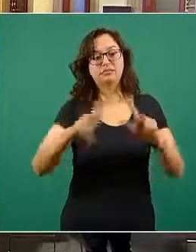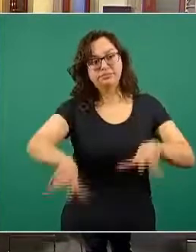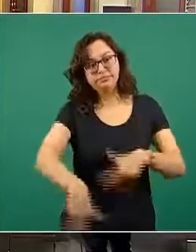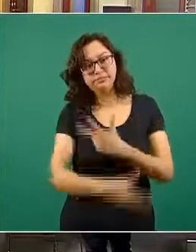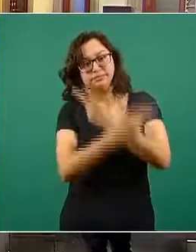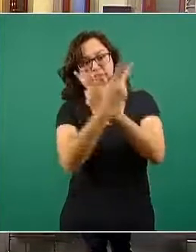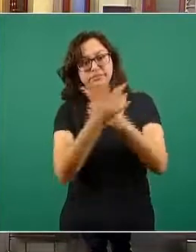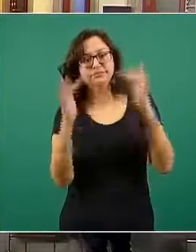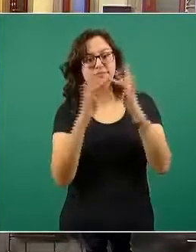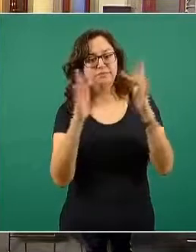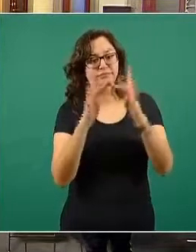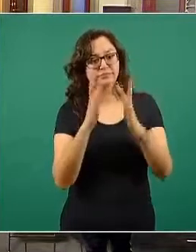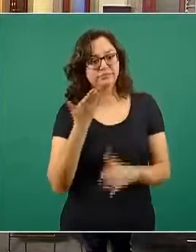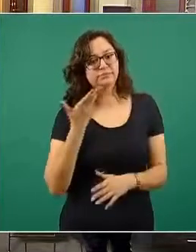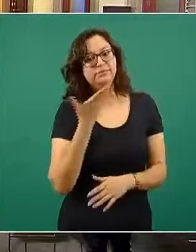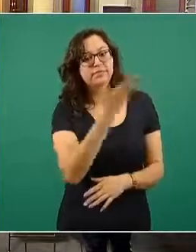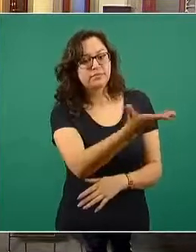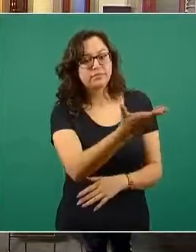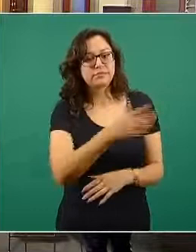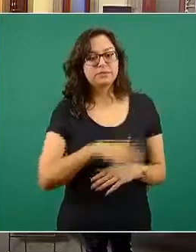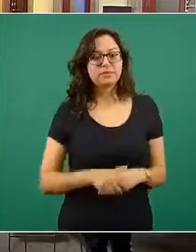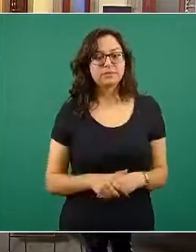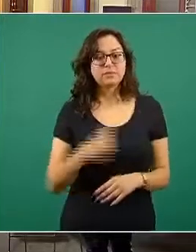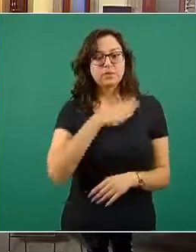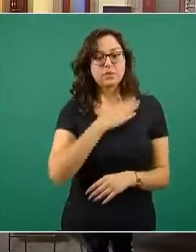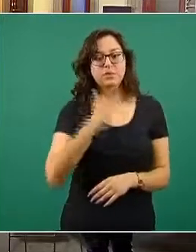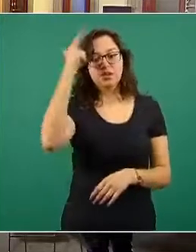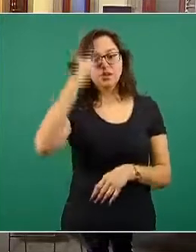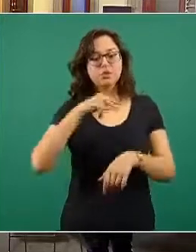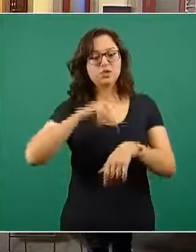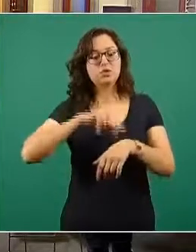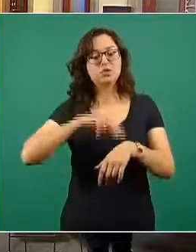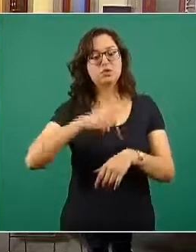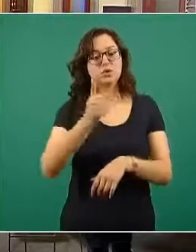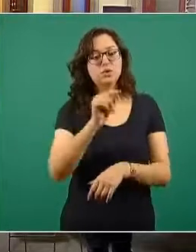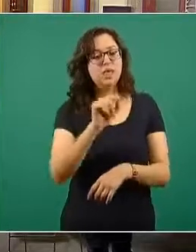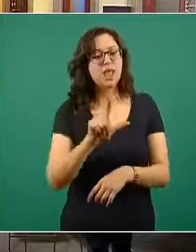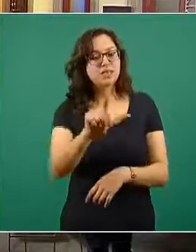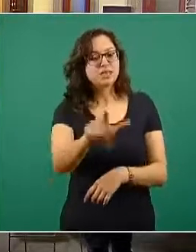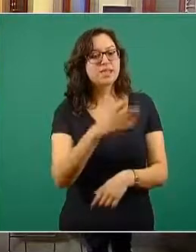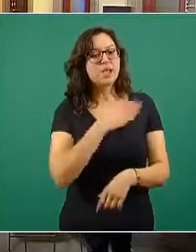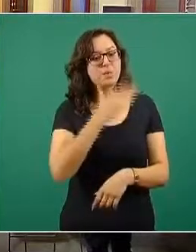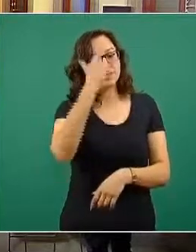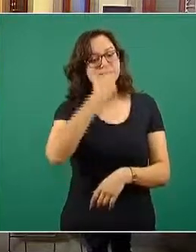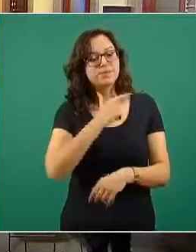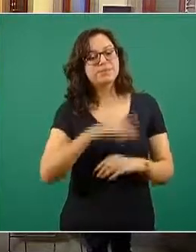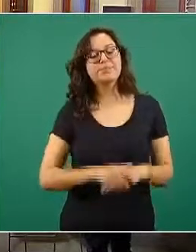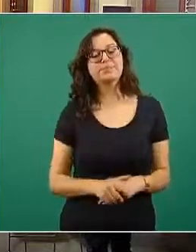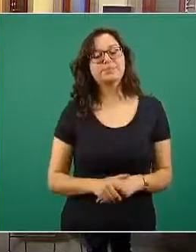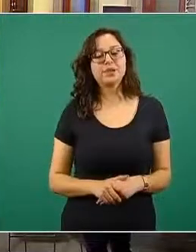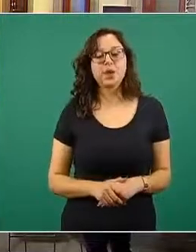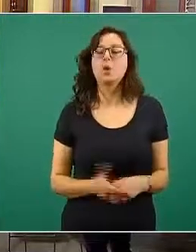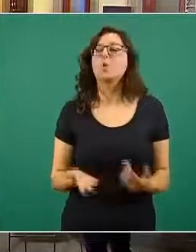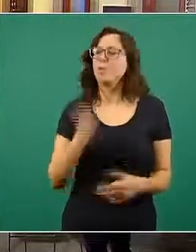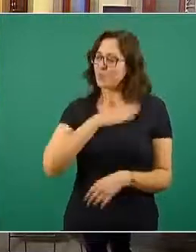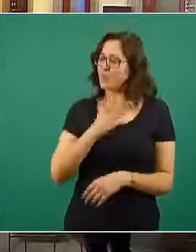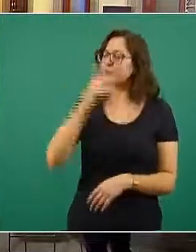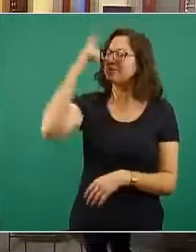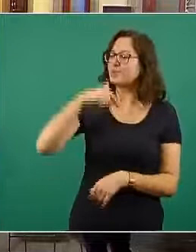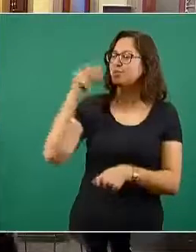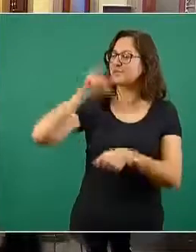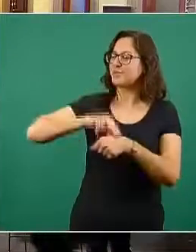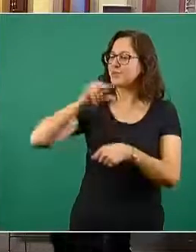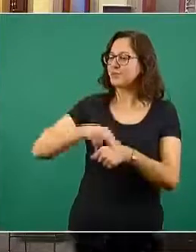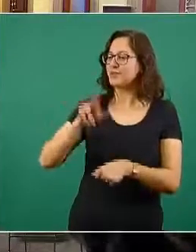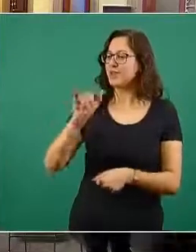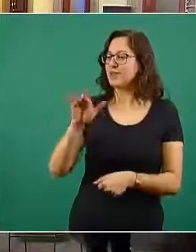le paso el uso de la voz. Muy buenas noches, doctor López-Gatell, adelante. Muy buenas noches, doctor Ricardo Cortés,